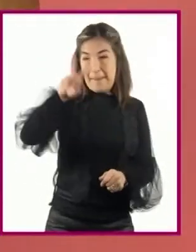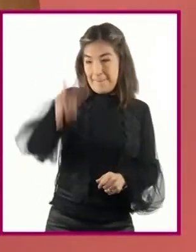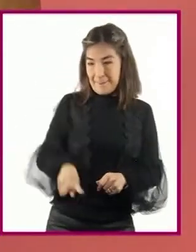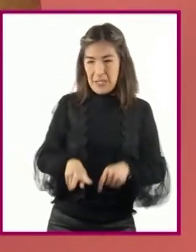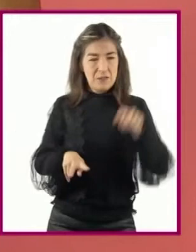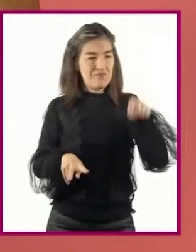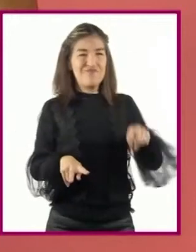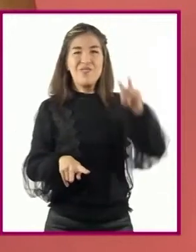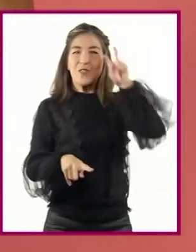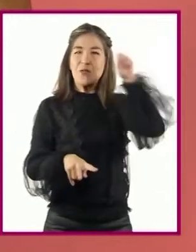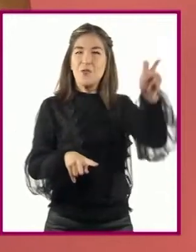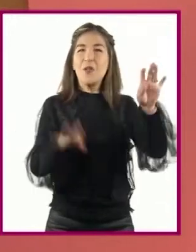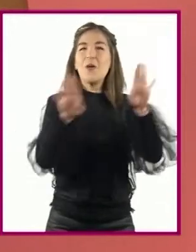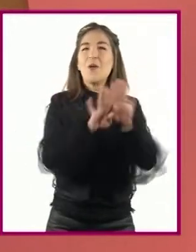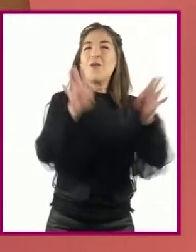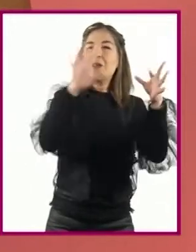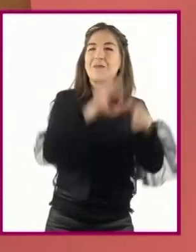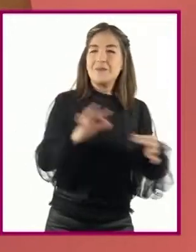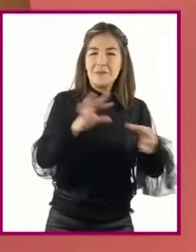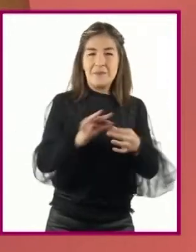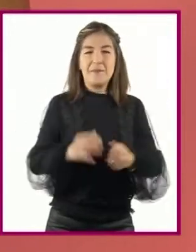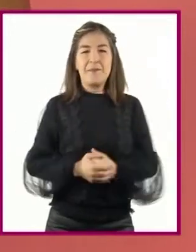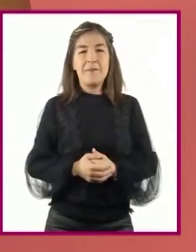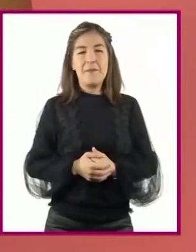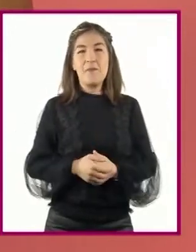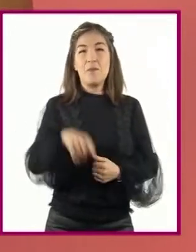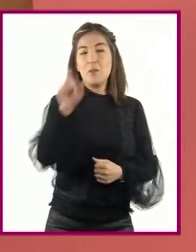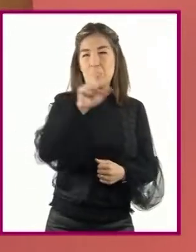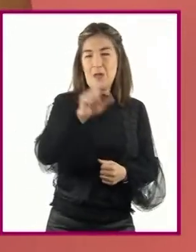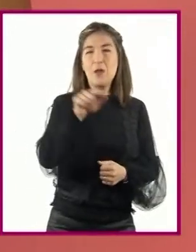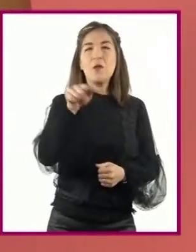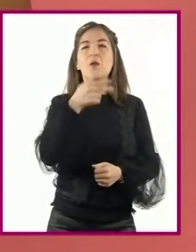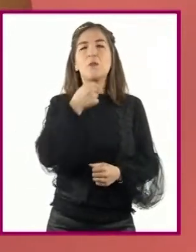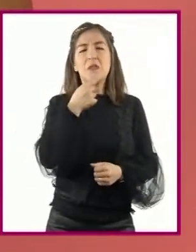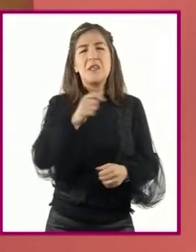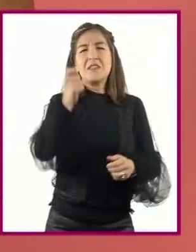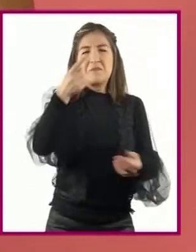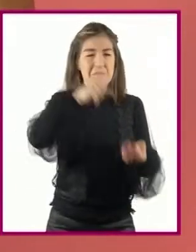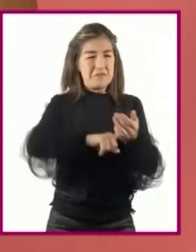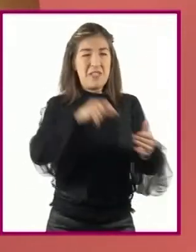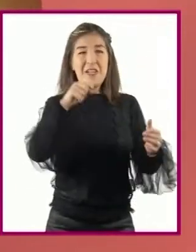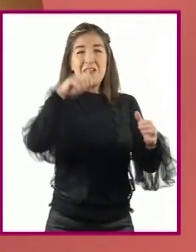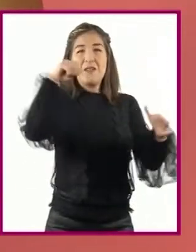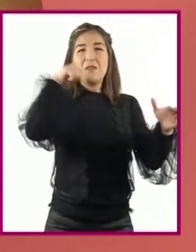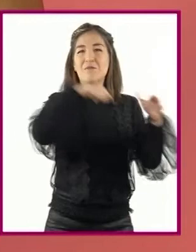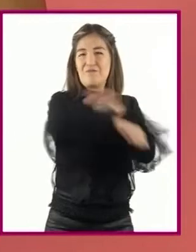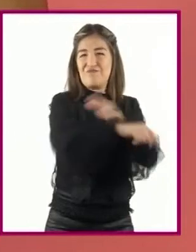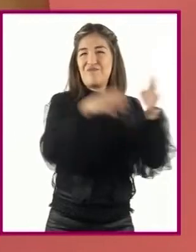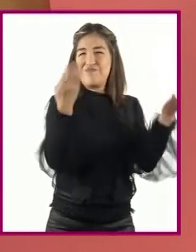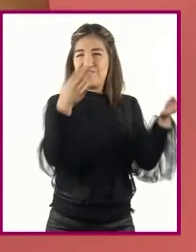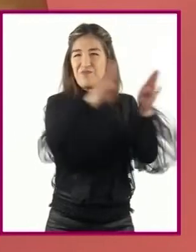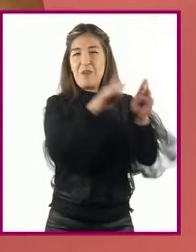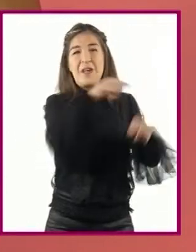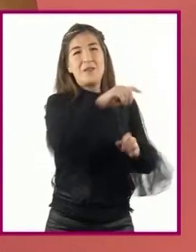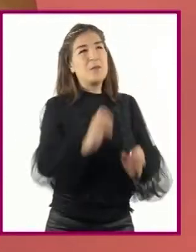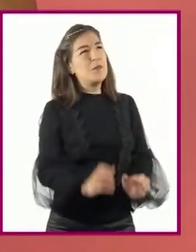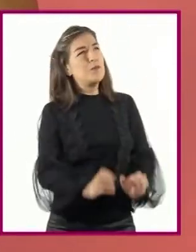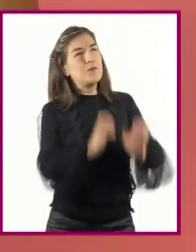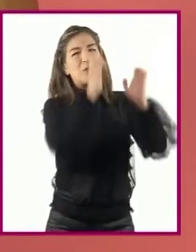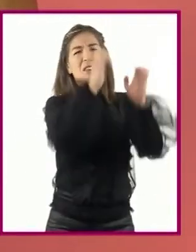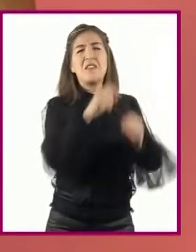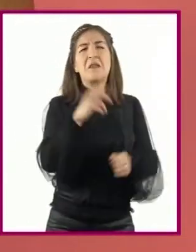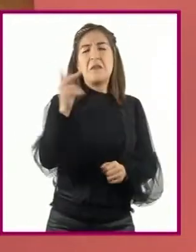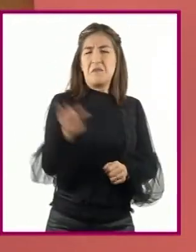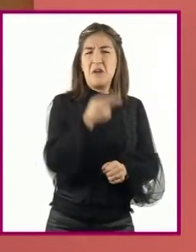que es sueño. Cuando Sigismundo está encerrado en la torre, se comienza a preguntar qué es la